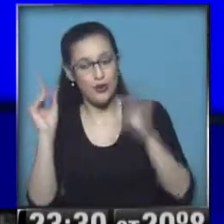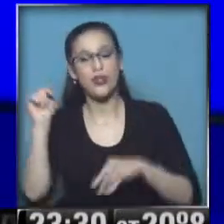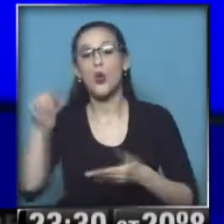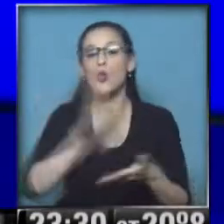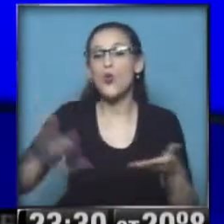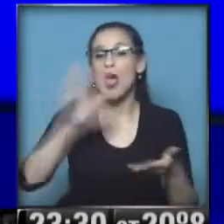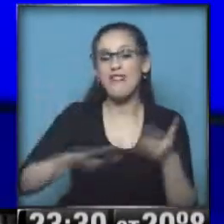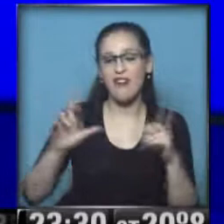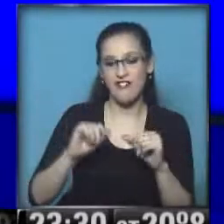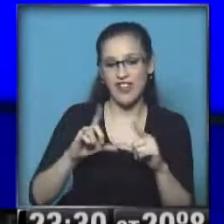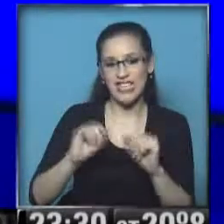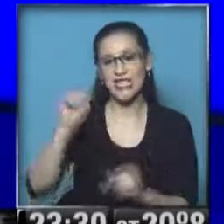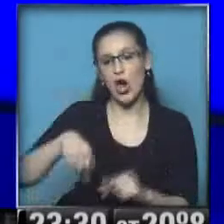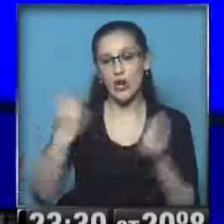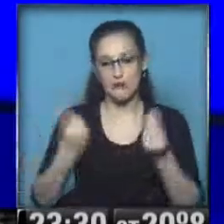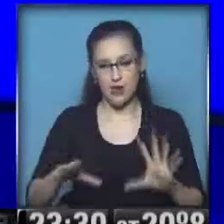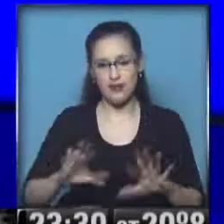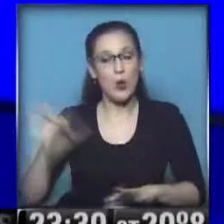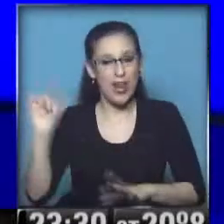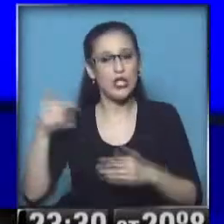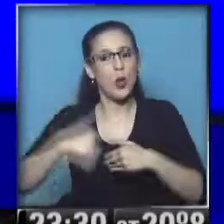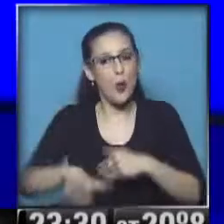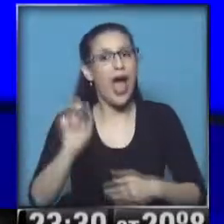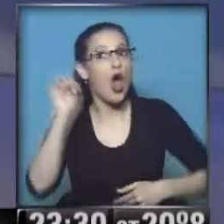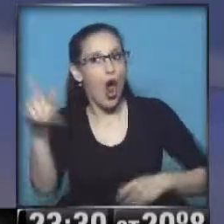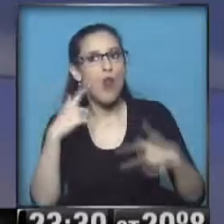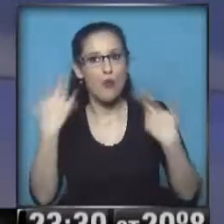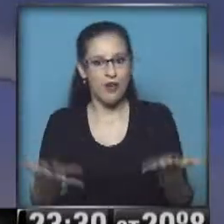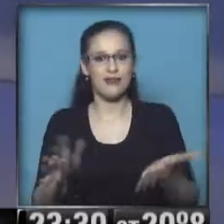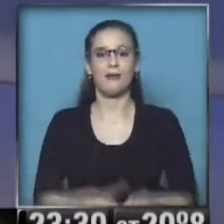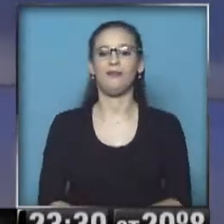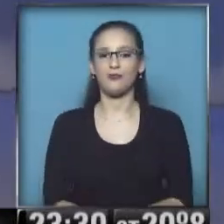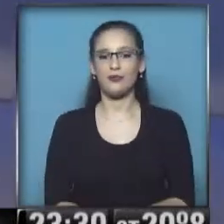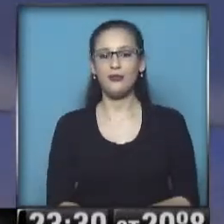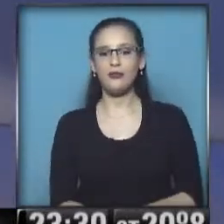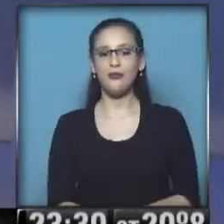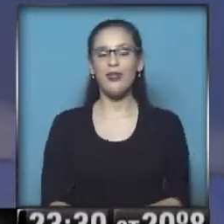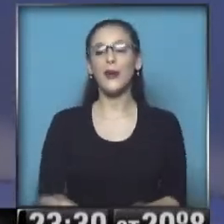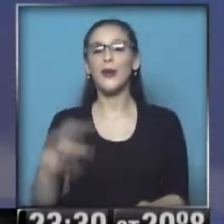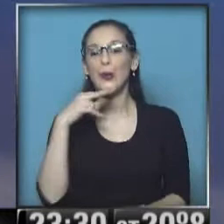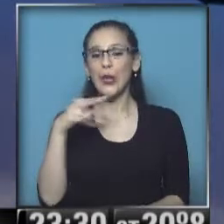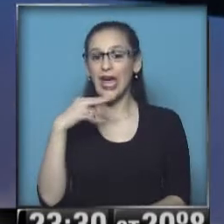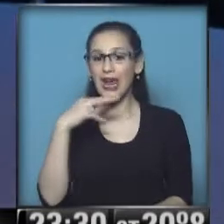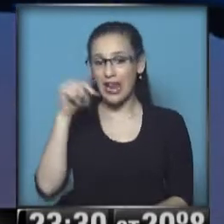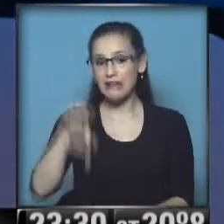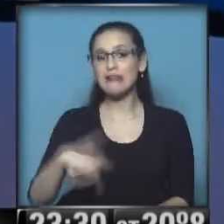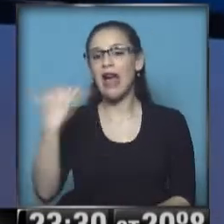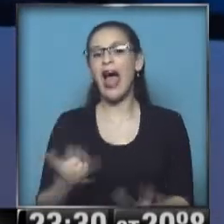en el fútbol argentino de Primera División y en minutos más repasamos los goles. Y todos los viernes este programa tiene